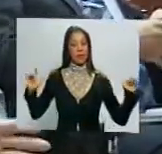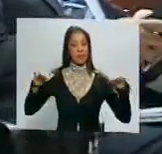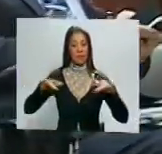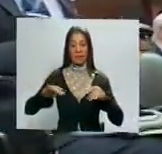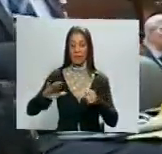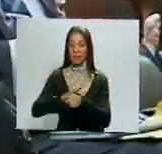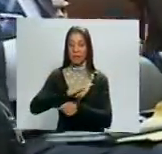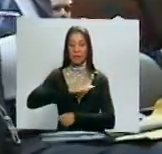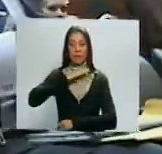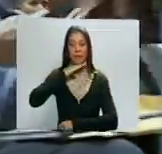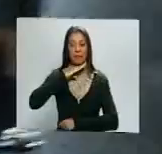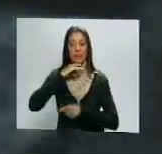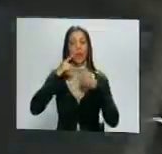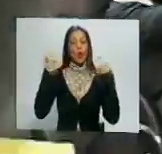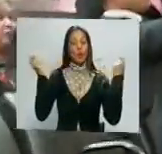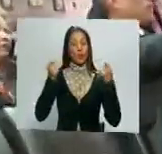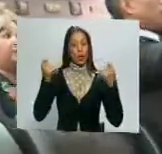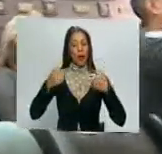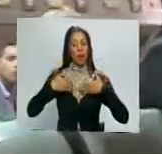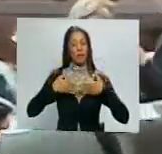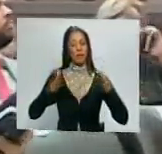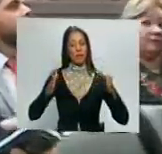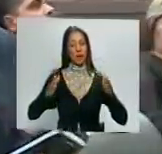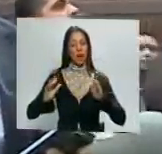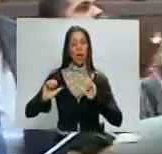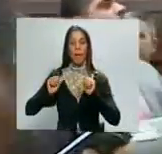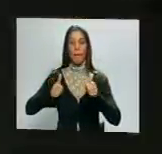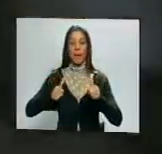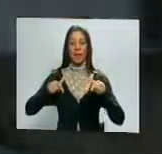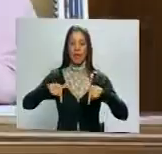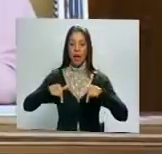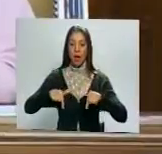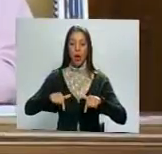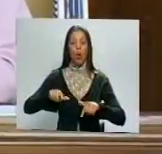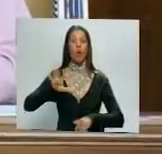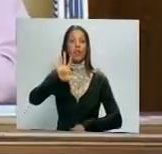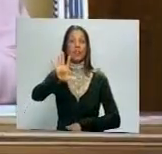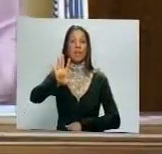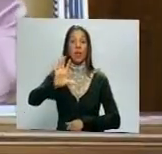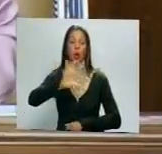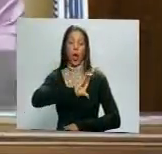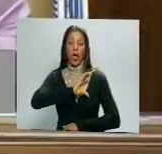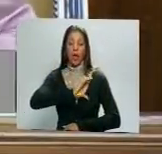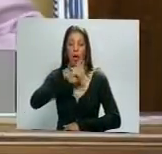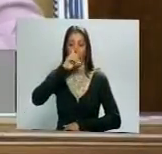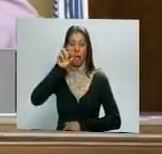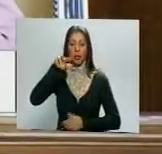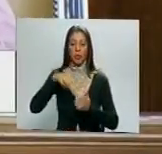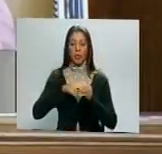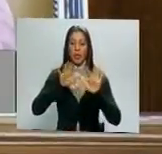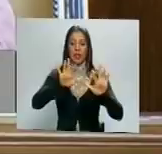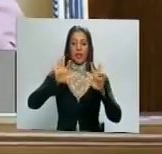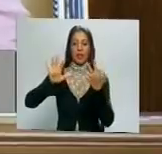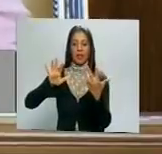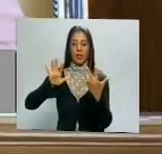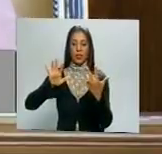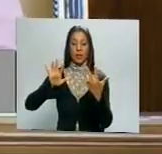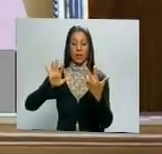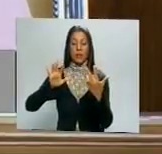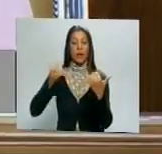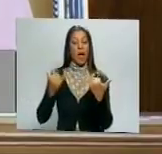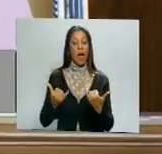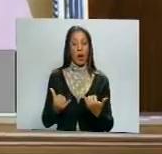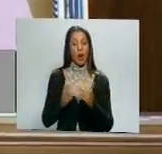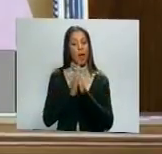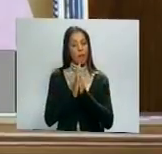presidenta. Se declara abierta la sesión de hoy día 5 de enero 2018. Sírvase por